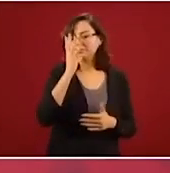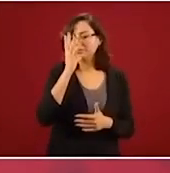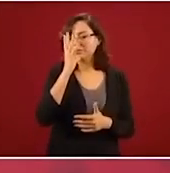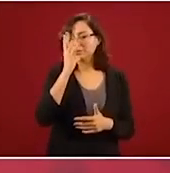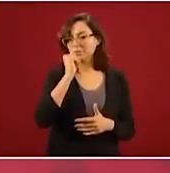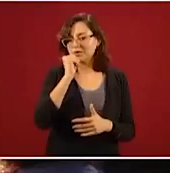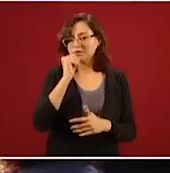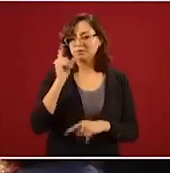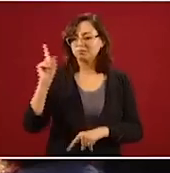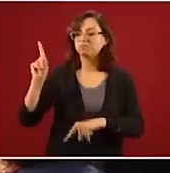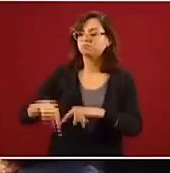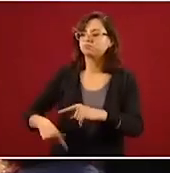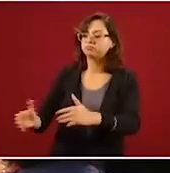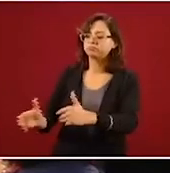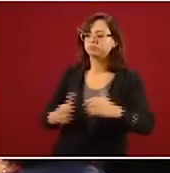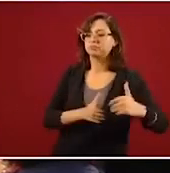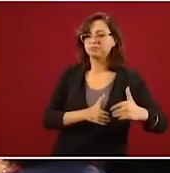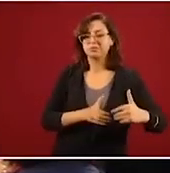enajenarse.